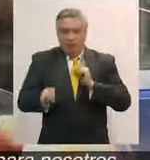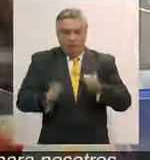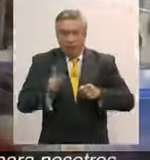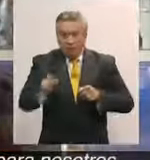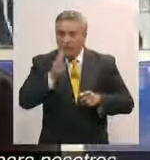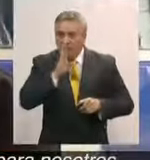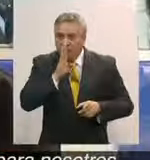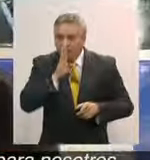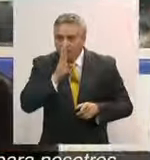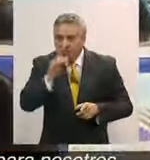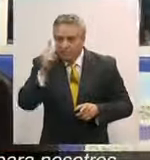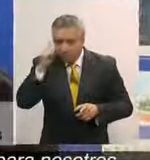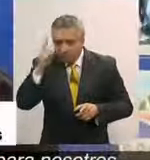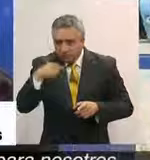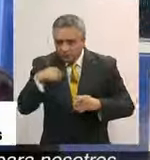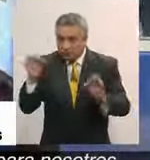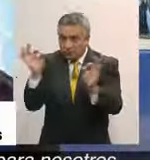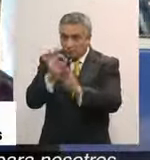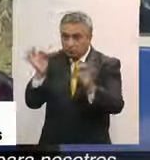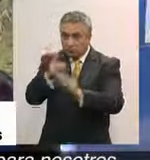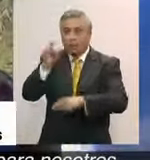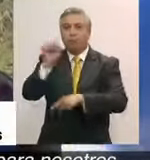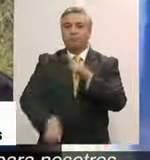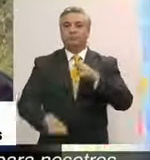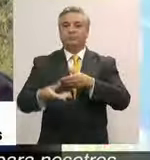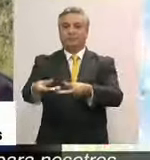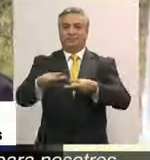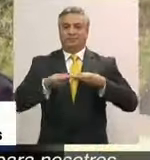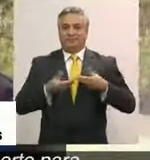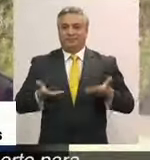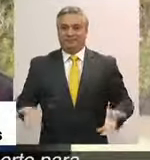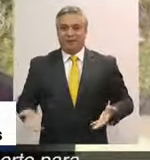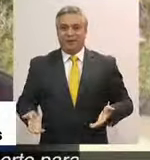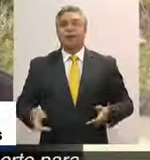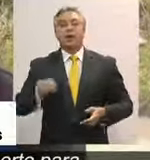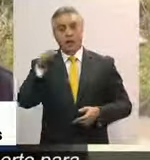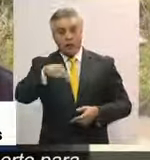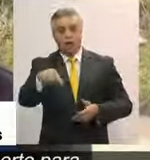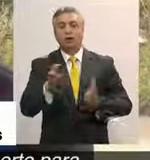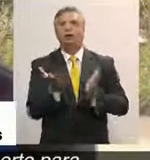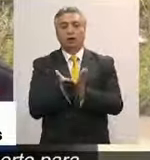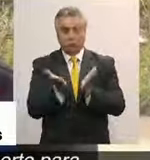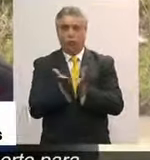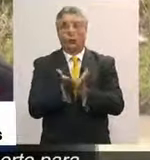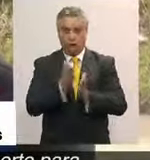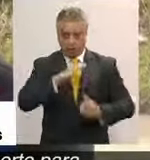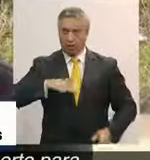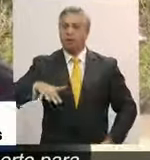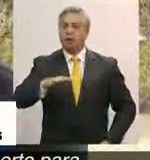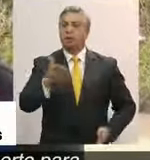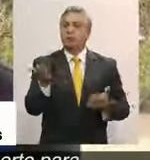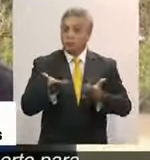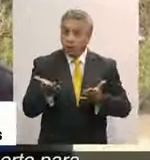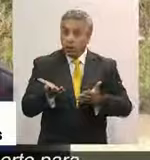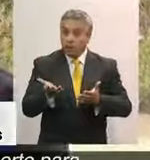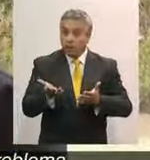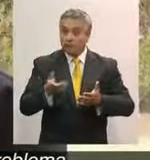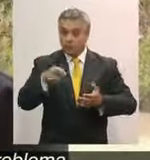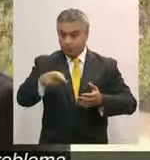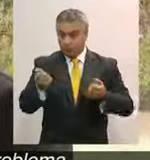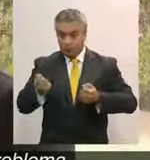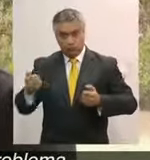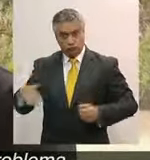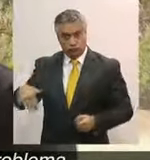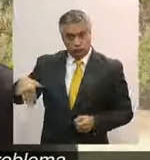cuenta. Uno de los sueños básicos y más importantes para nosotros como escuela, porque el medio de transporte para